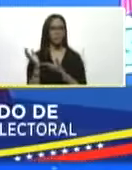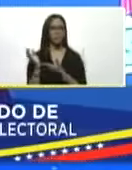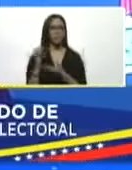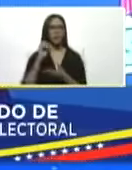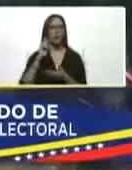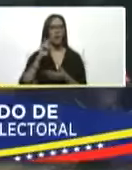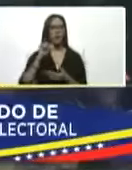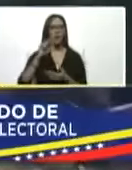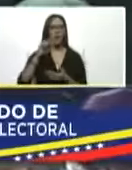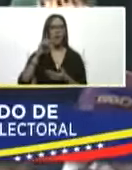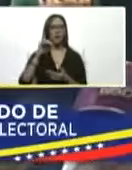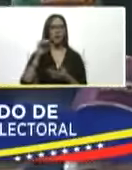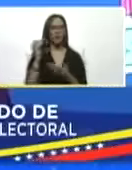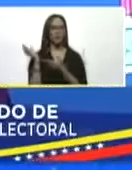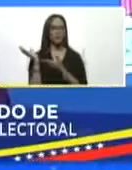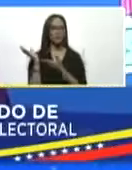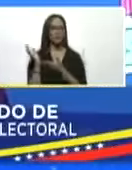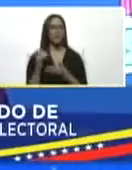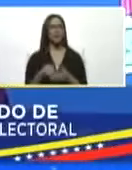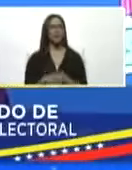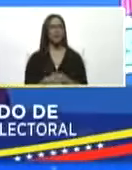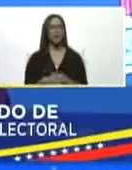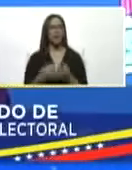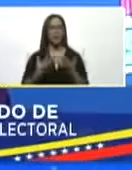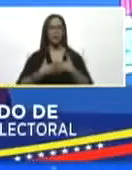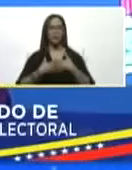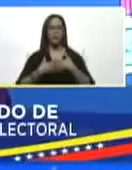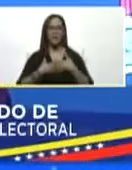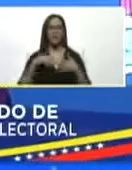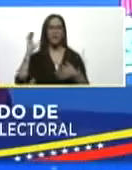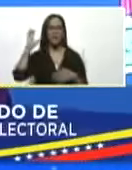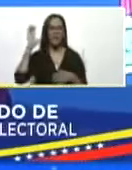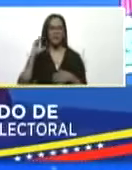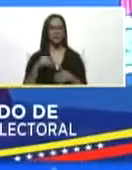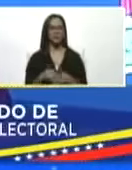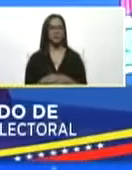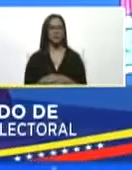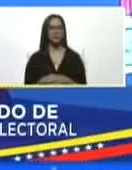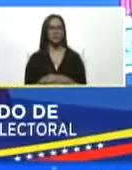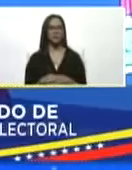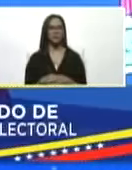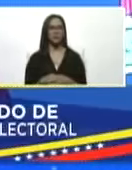Orlando Camacho, de los industriales del país, Orlando.